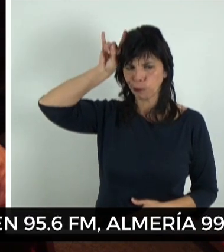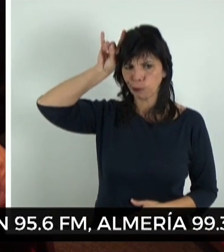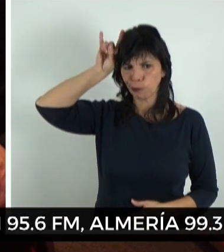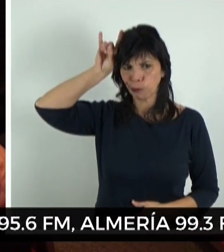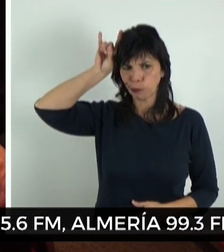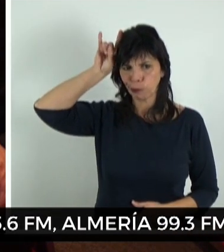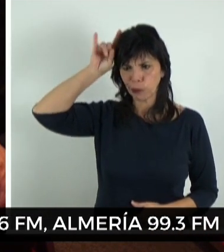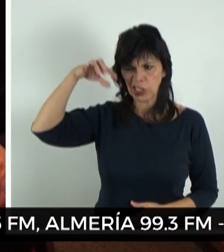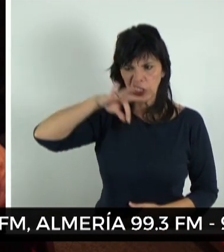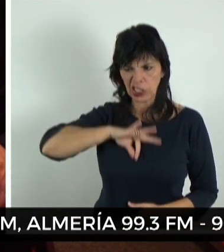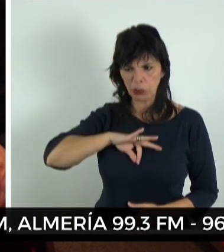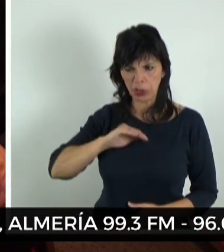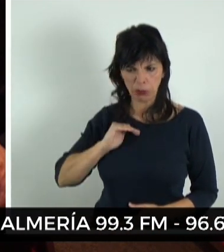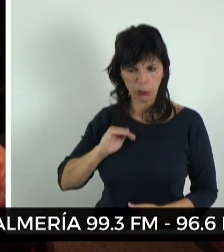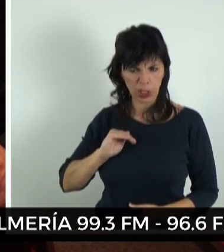esos espíritus malvados,